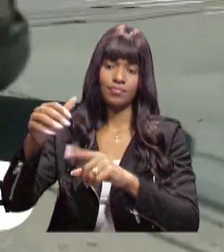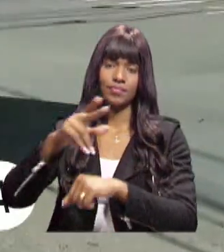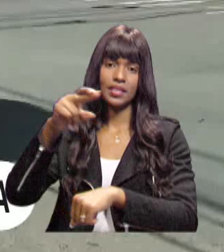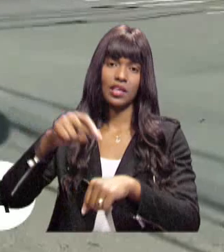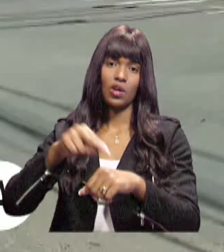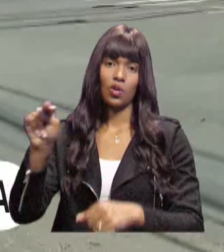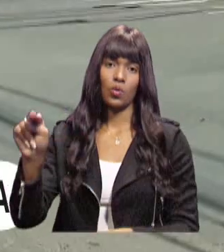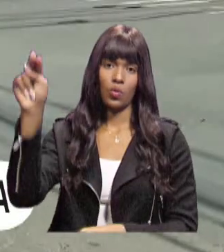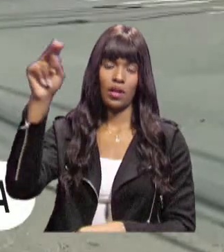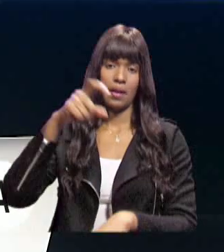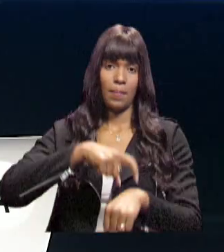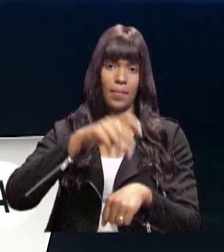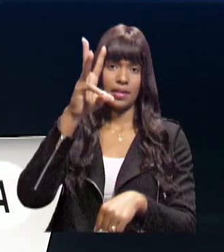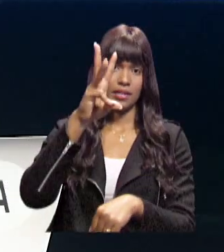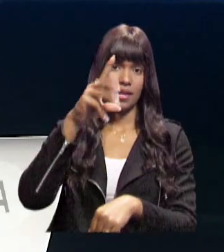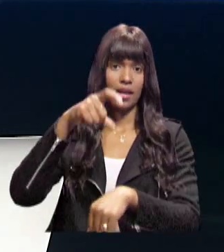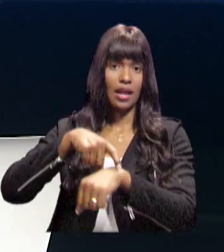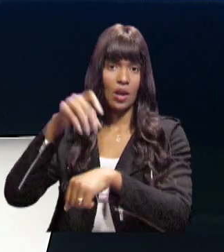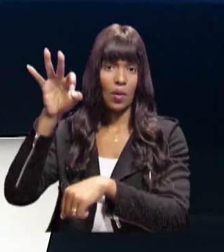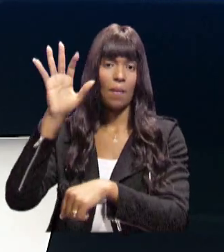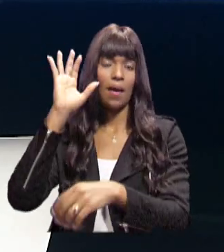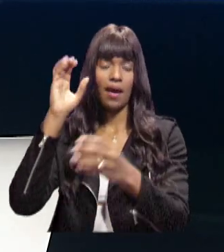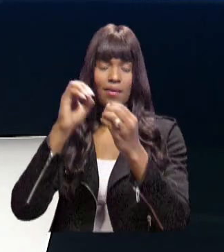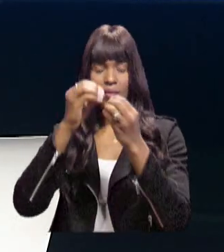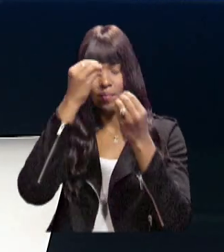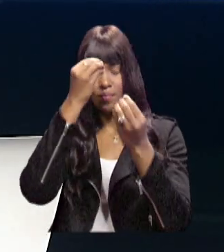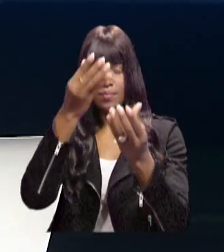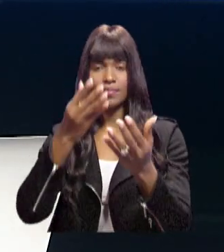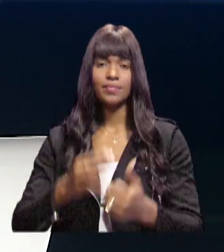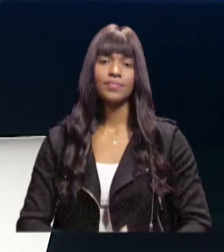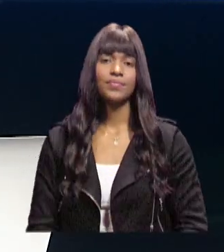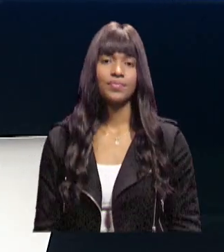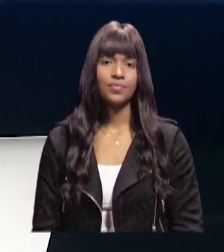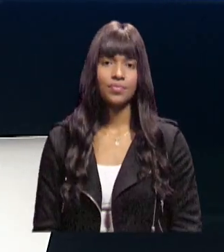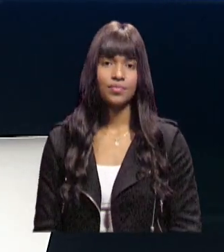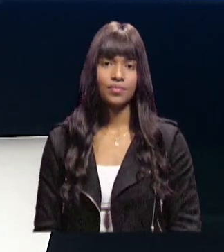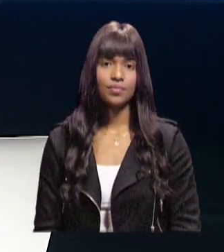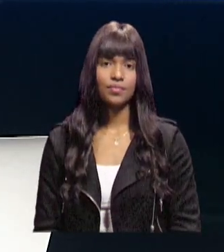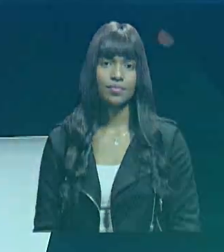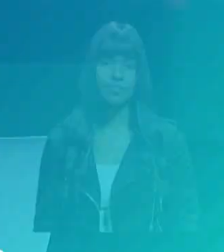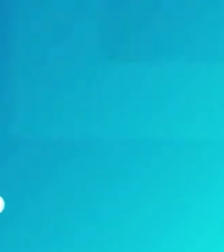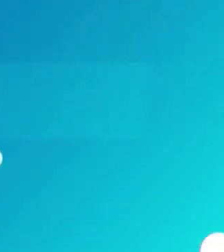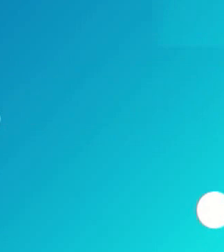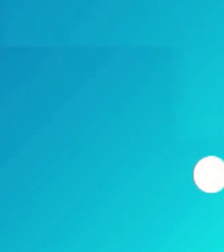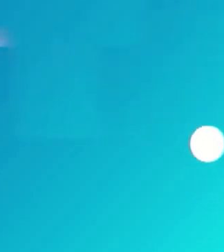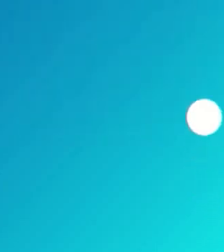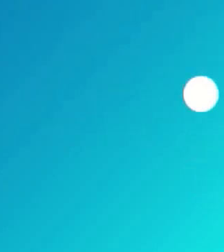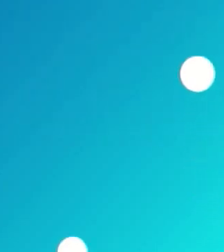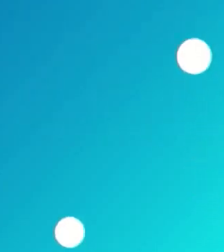Cibao. 6 de la tarde, 9 de la noche. El 4 Conecta. Gracias por acompañarnos.